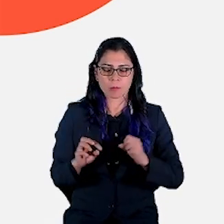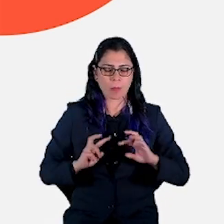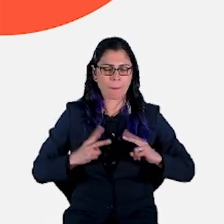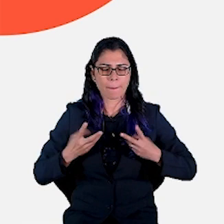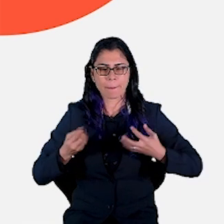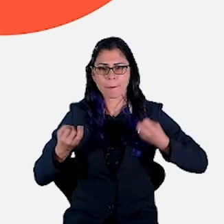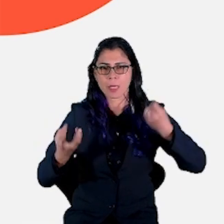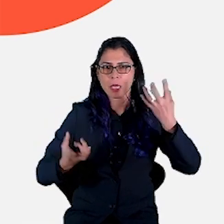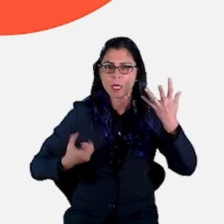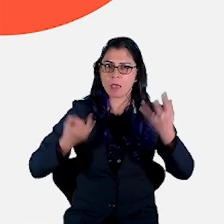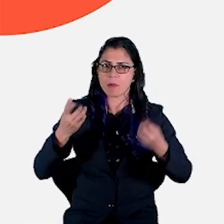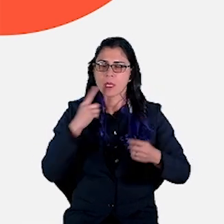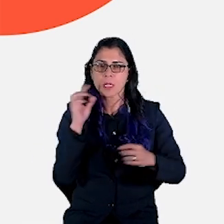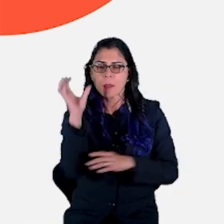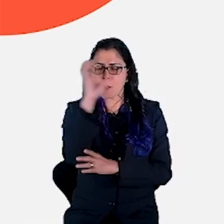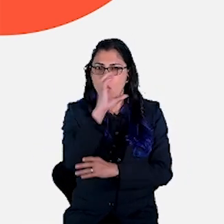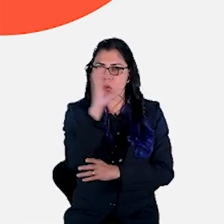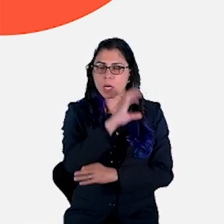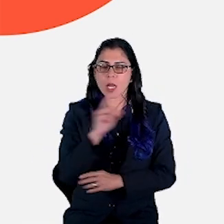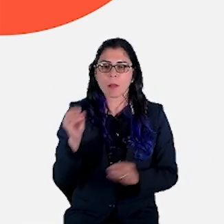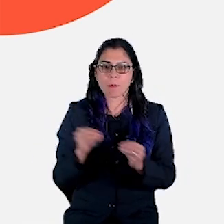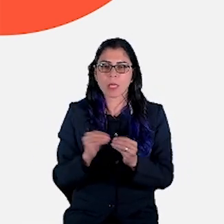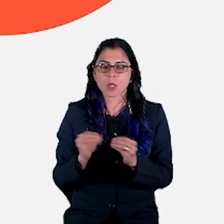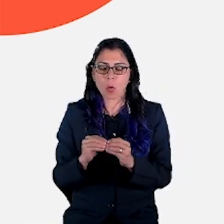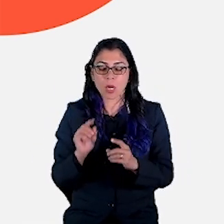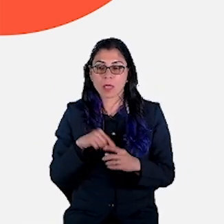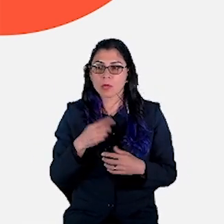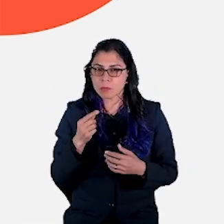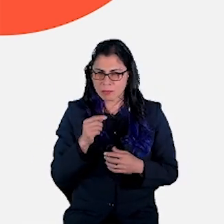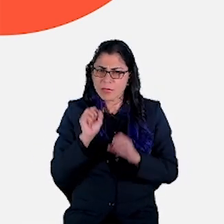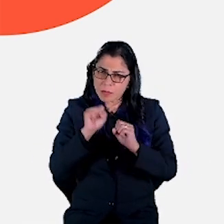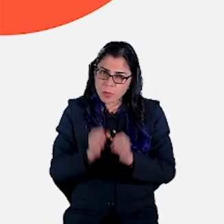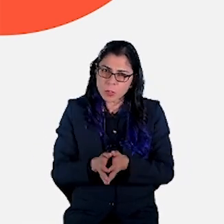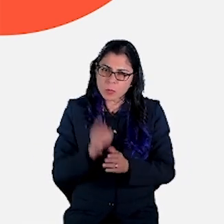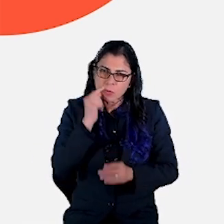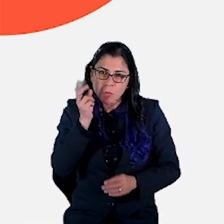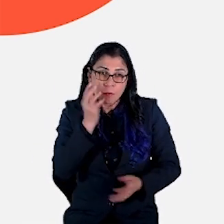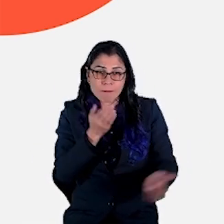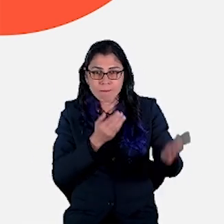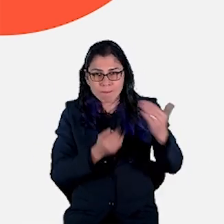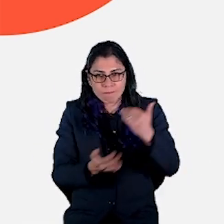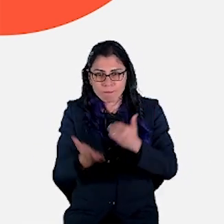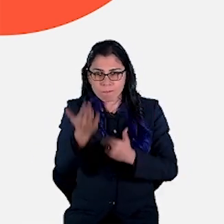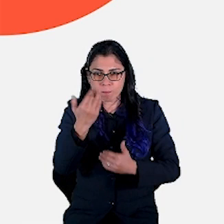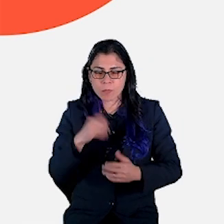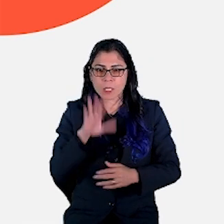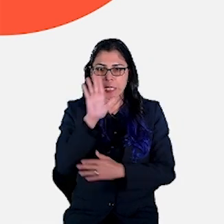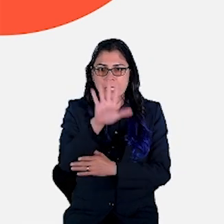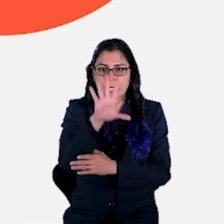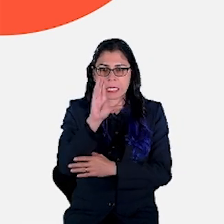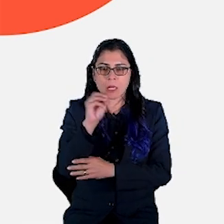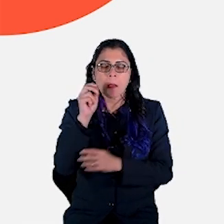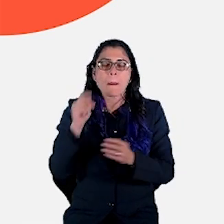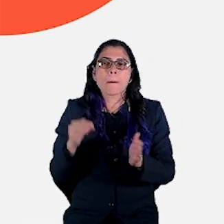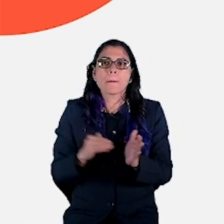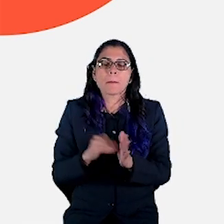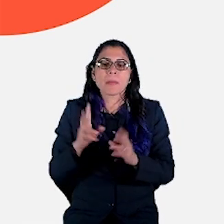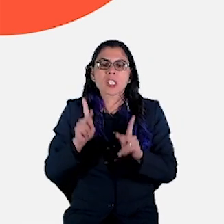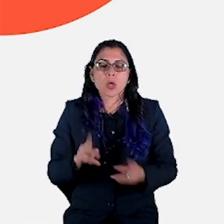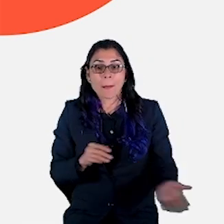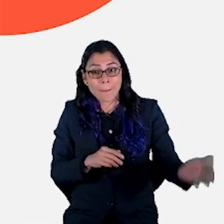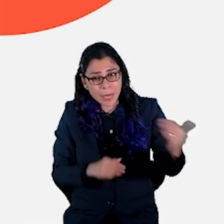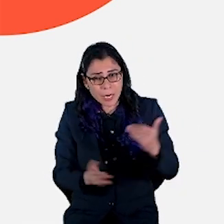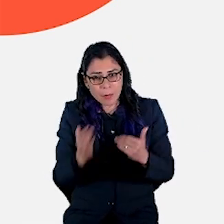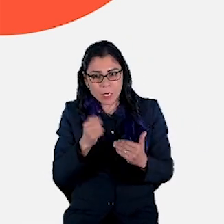y que lo que busca es eh convencer a esos más de 500 millones de personas que son parte de una tendencia